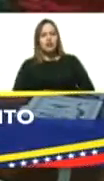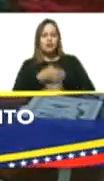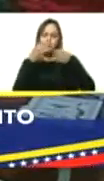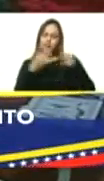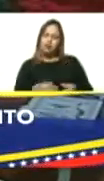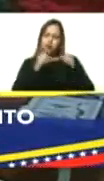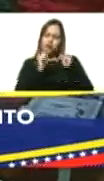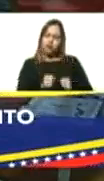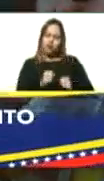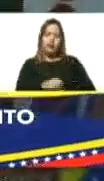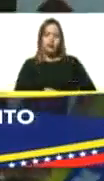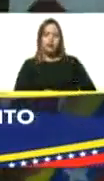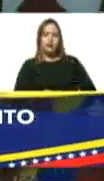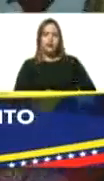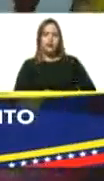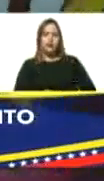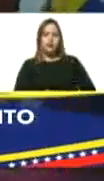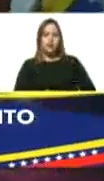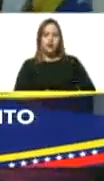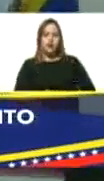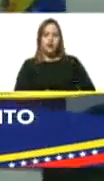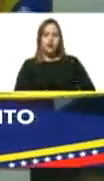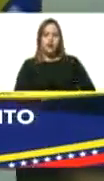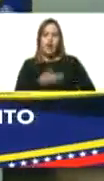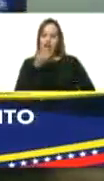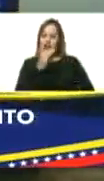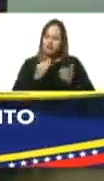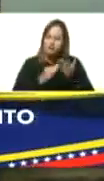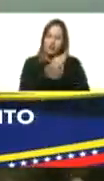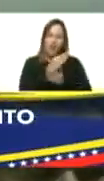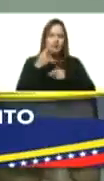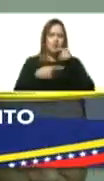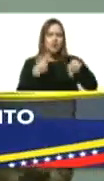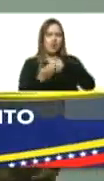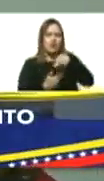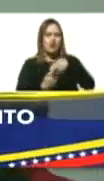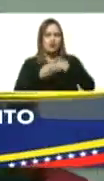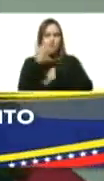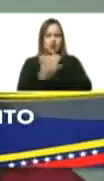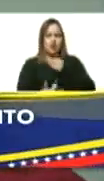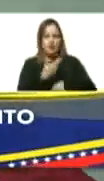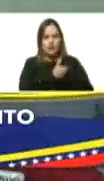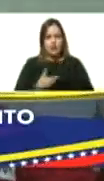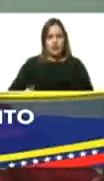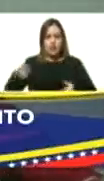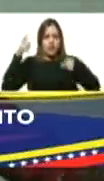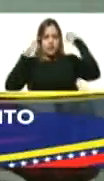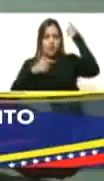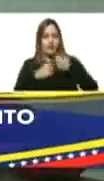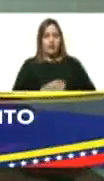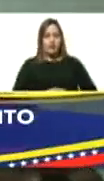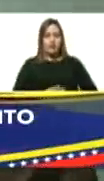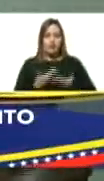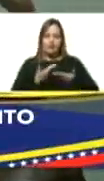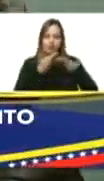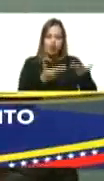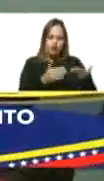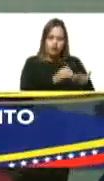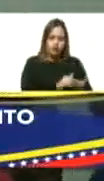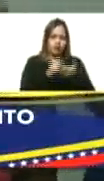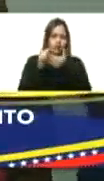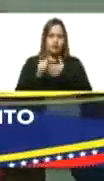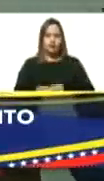convicción, cree firmemente en este proceso revolucionario, este proyecto que el presidente Chávez, Rafael Chávez, en un momento trajo su momento y condujo, y